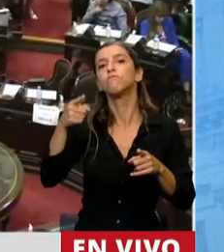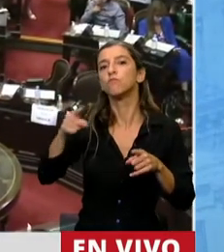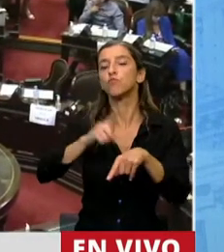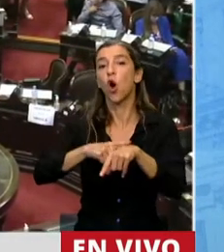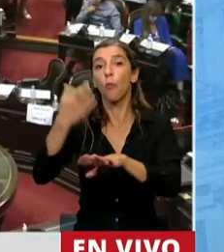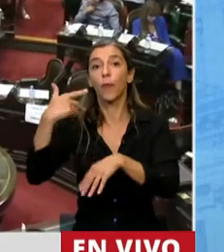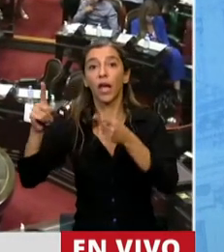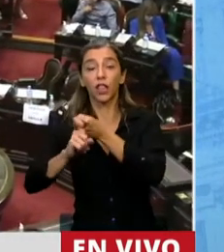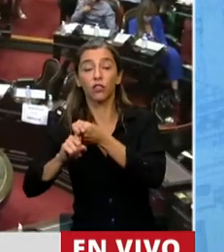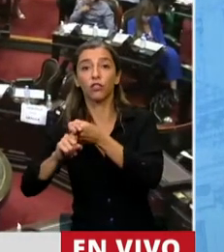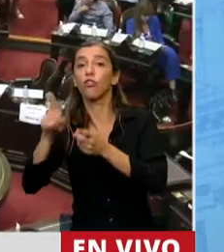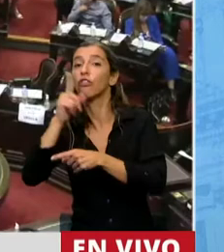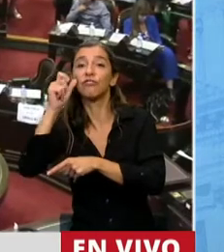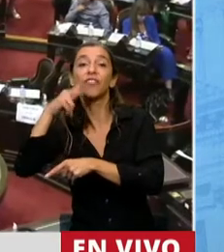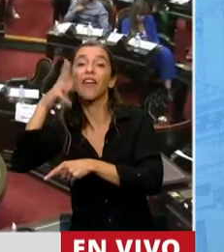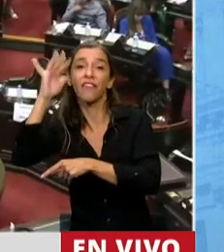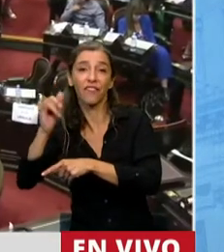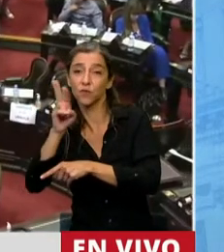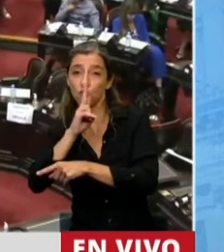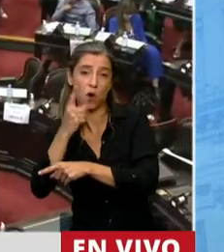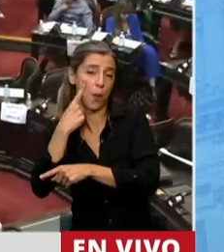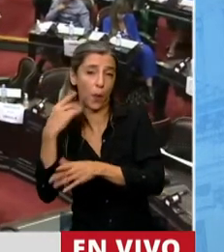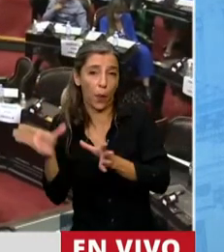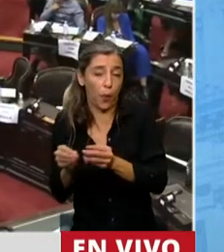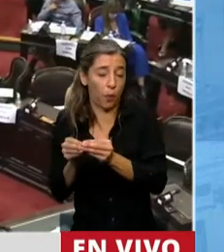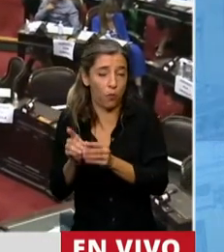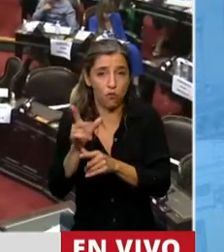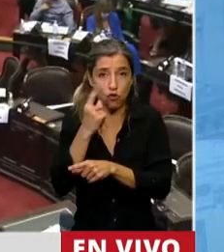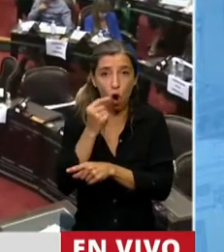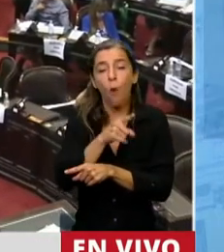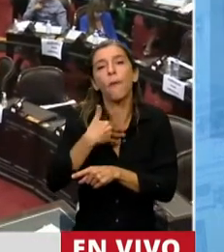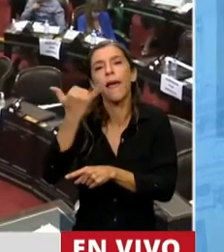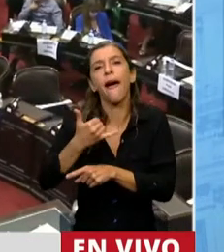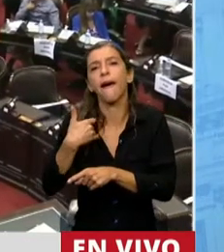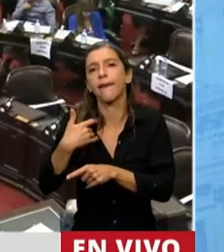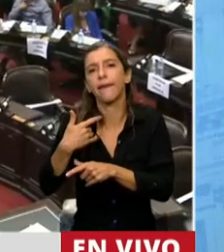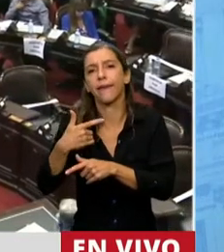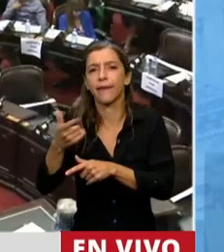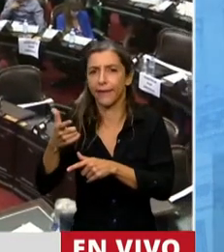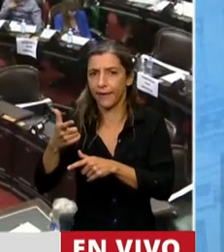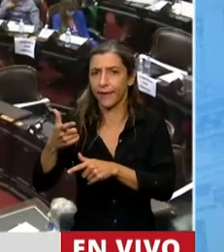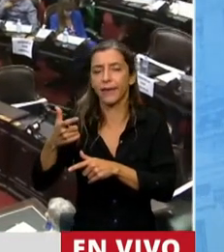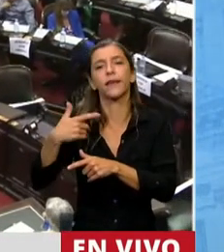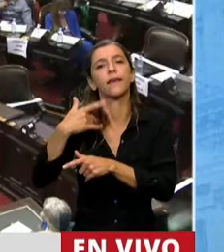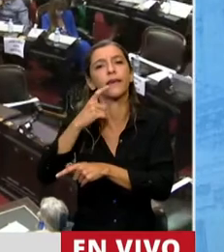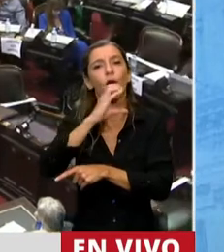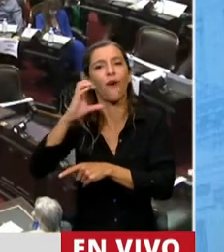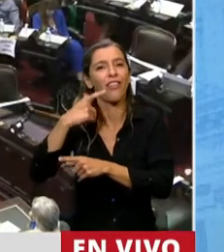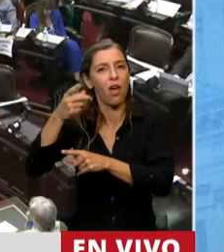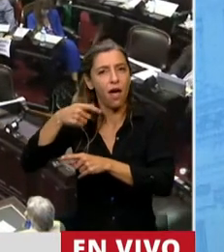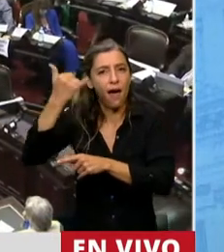con un hombre y había millones en dólares y en pesos en plazo fijo, los abogados de